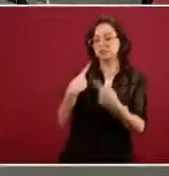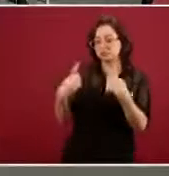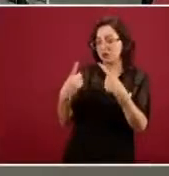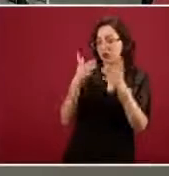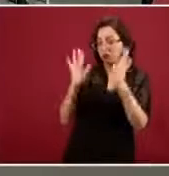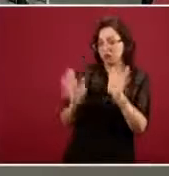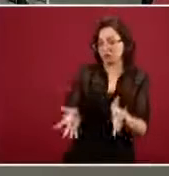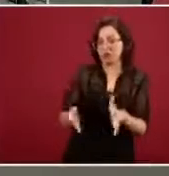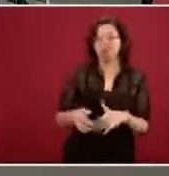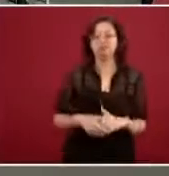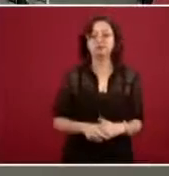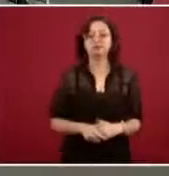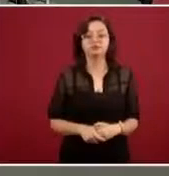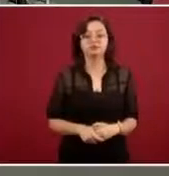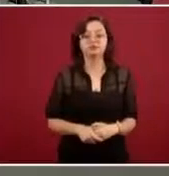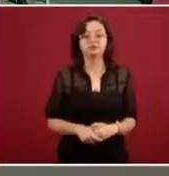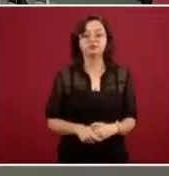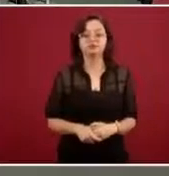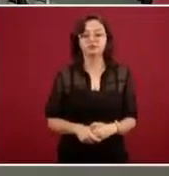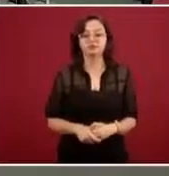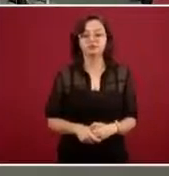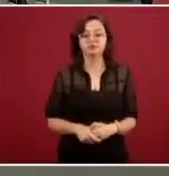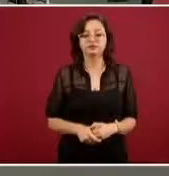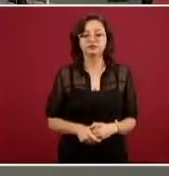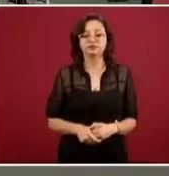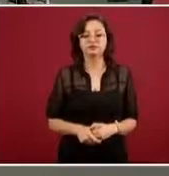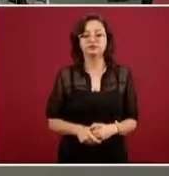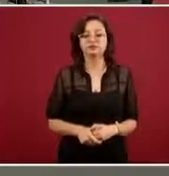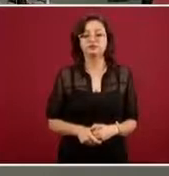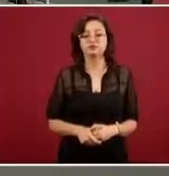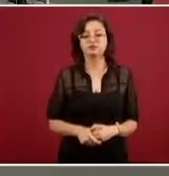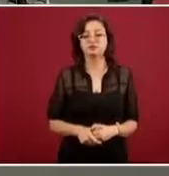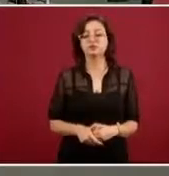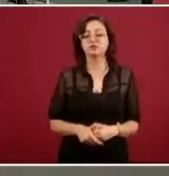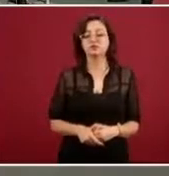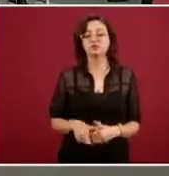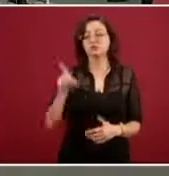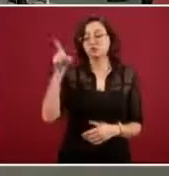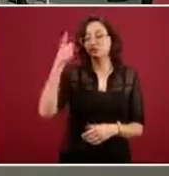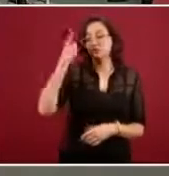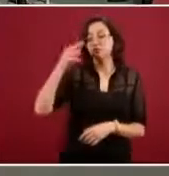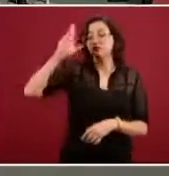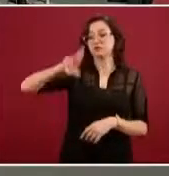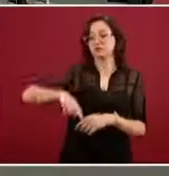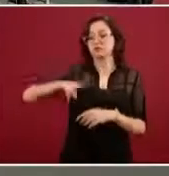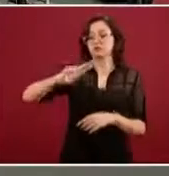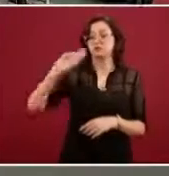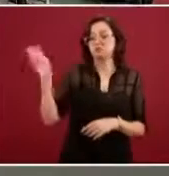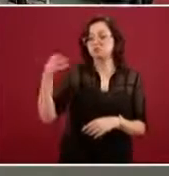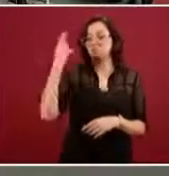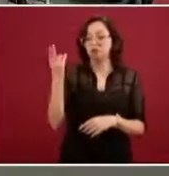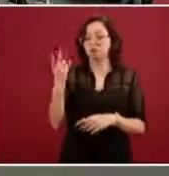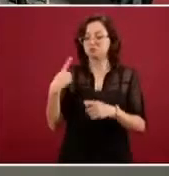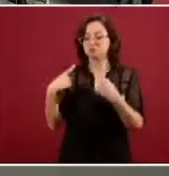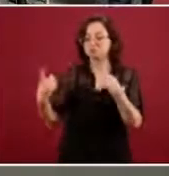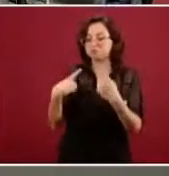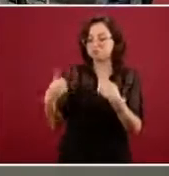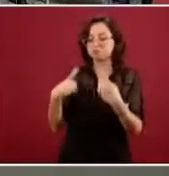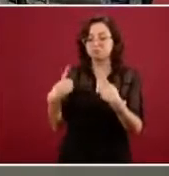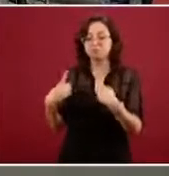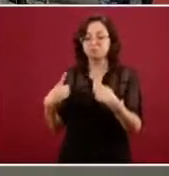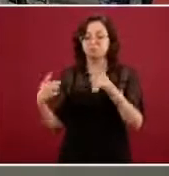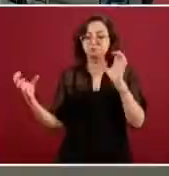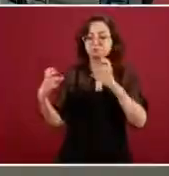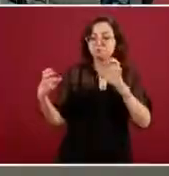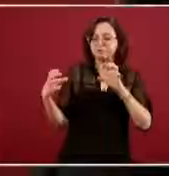Correcto. Empiezo con lo último. La discusión con el rector está zanjada. Creo que hubo un